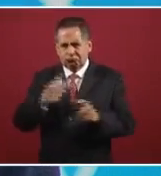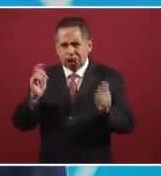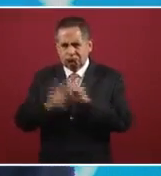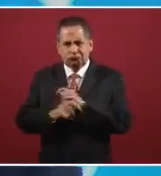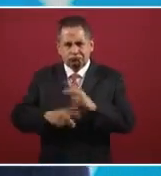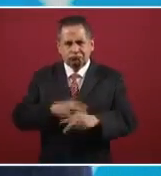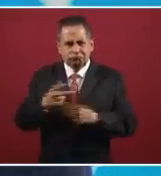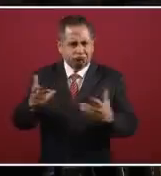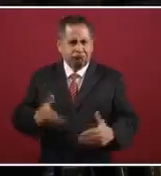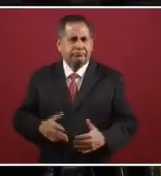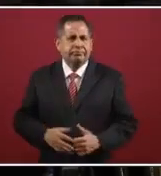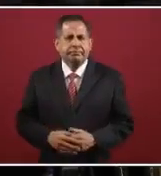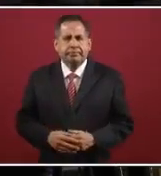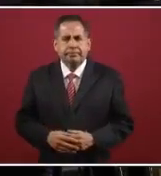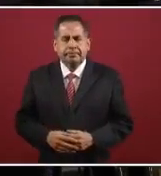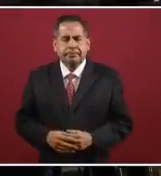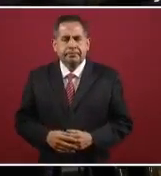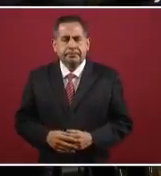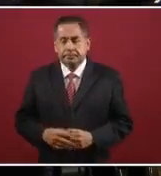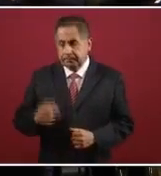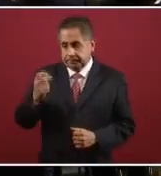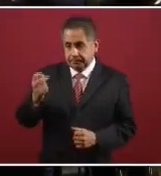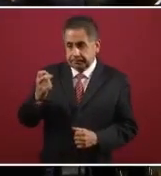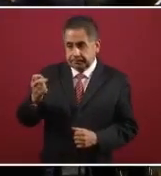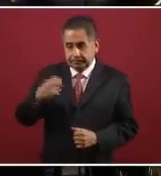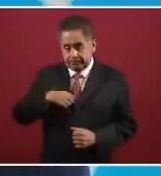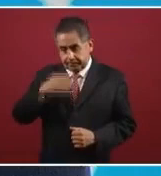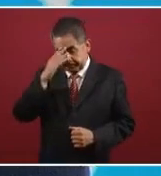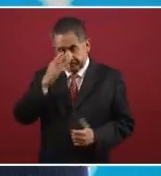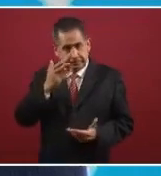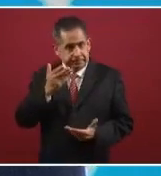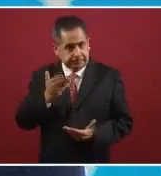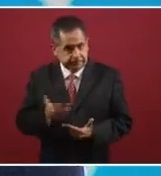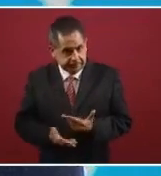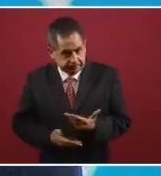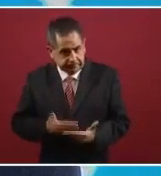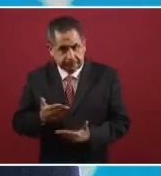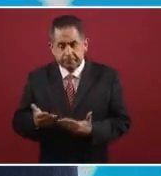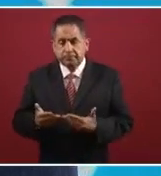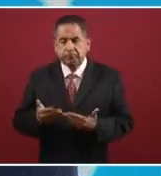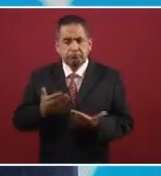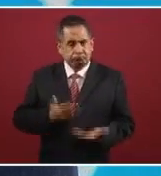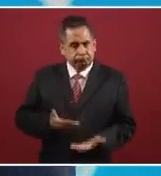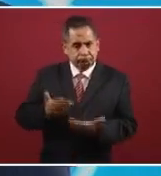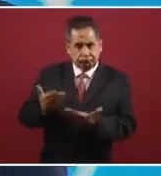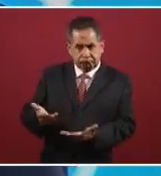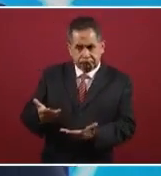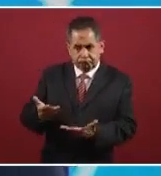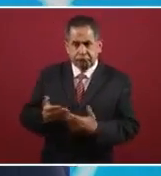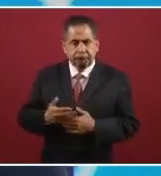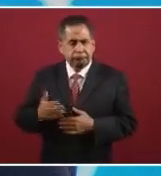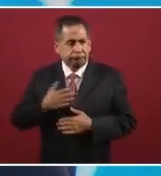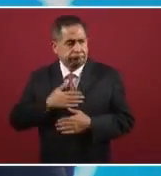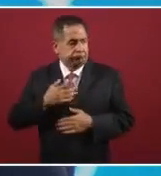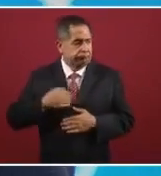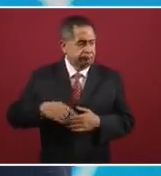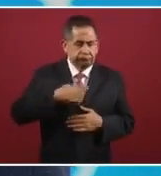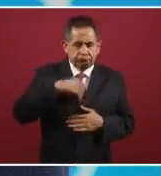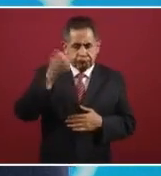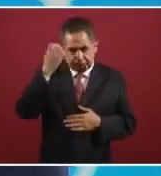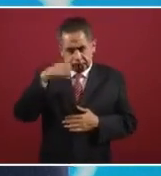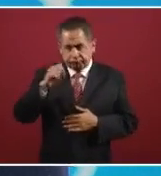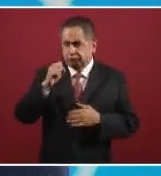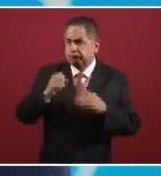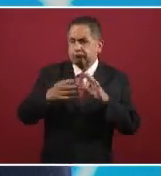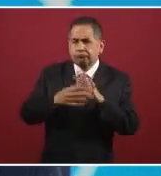verdad. Por lo tanto, nos ponemos a disposición. Ponemos nuestras capacidades, nuestra